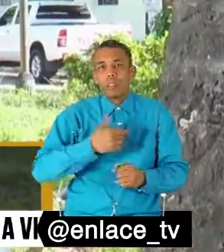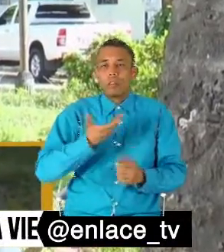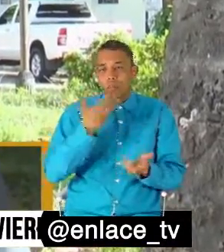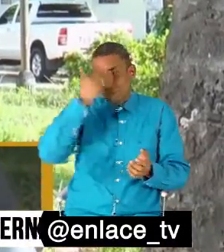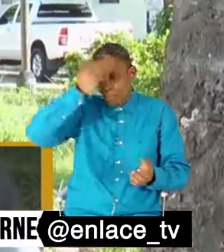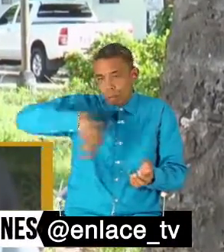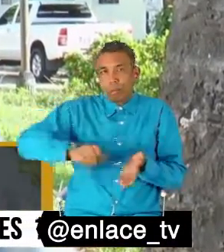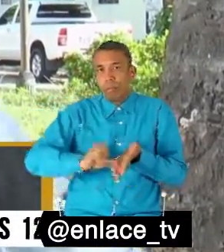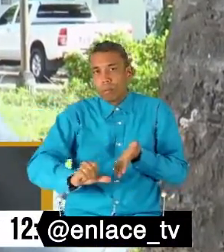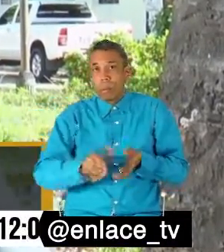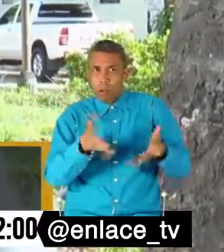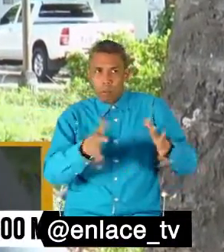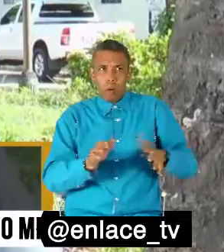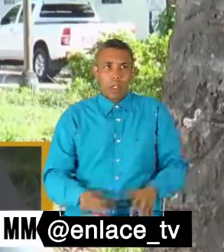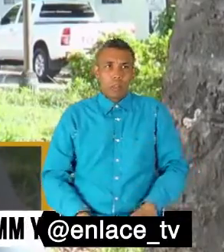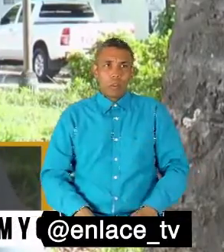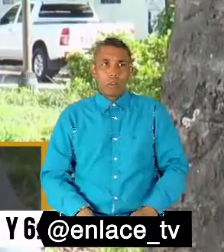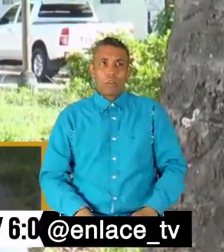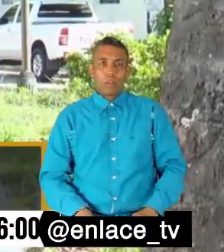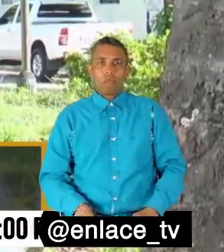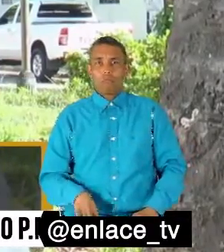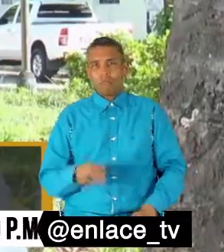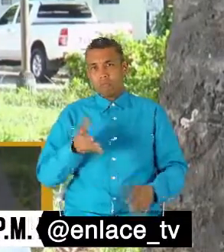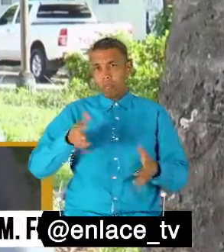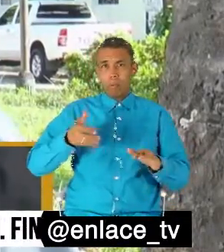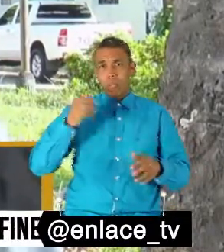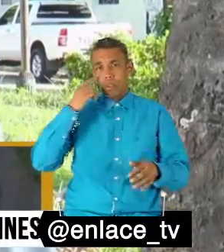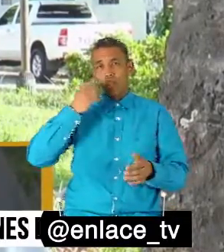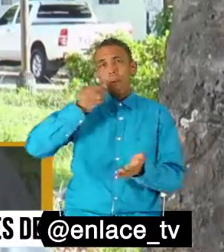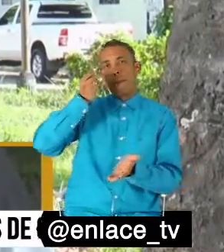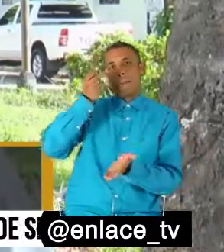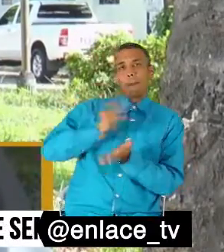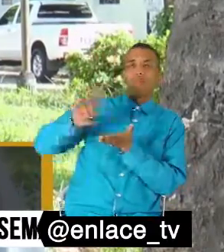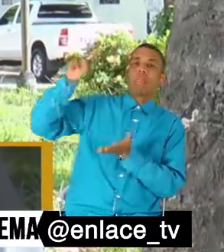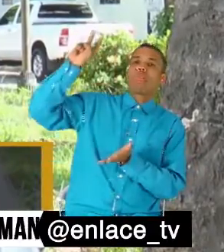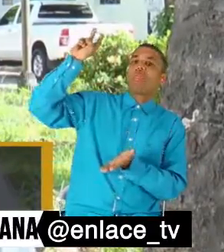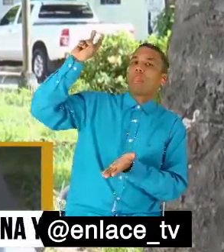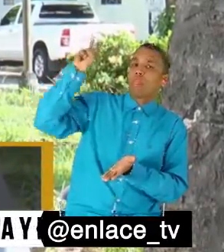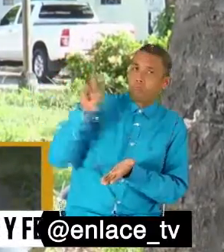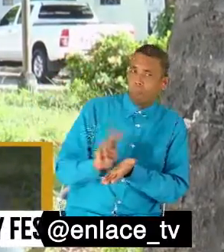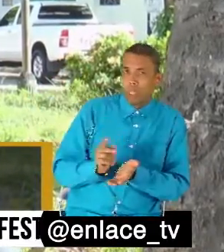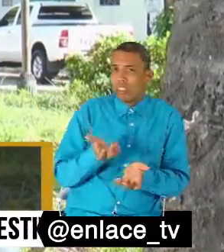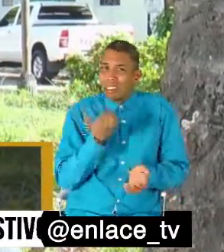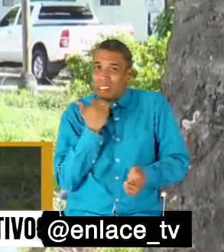más o menos así de esta altura. Y me caí y me fracturé. Yo no sé si fue fractura